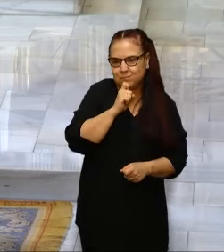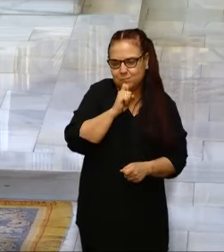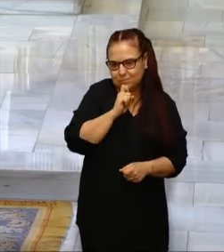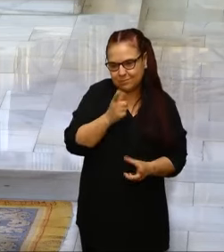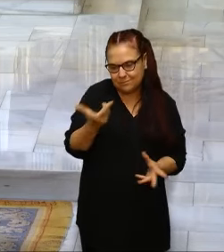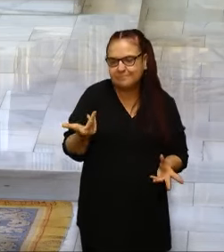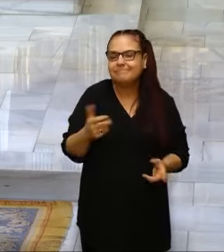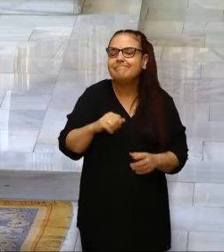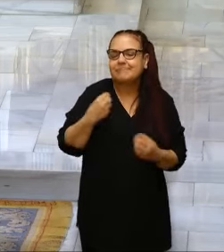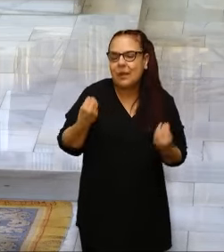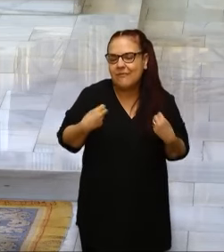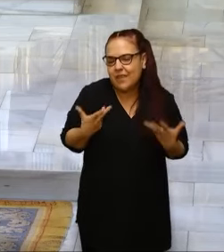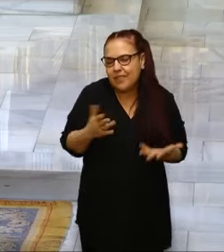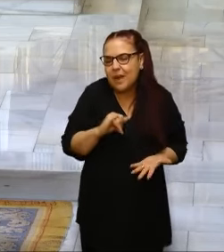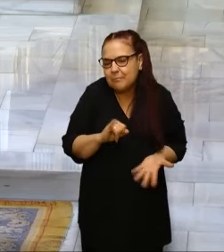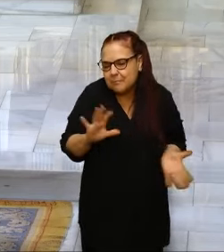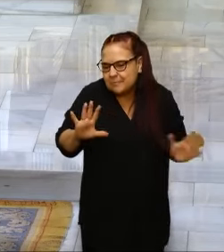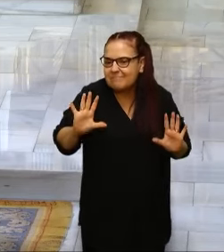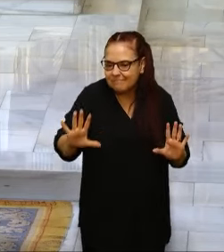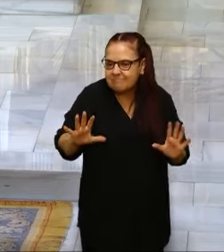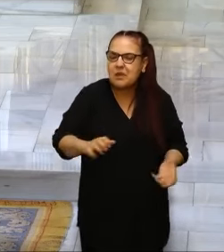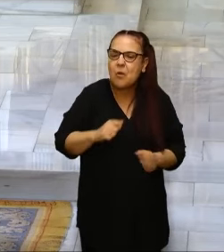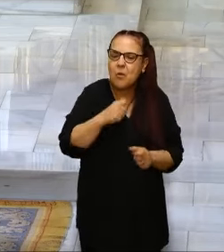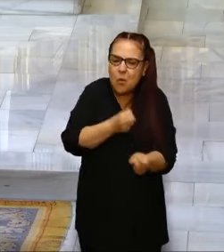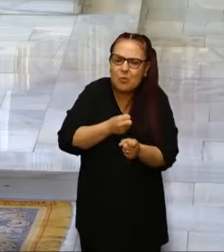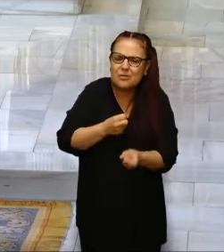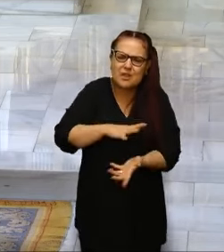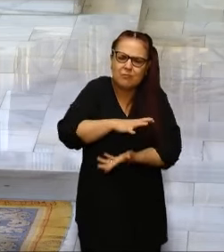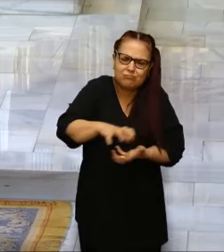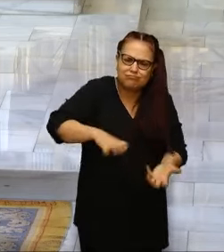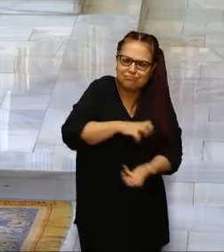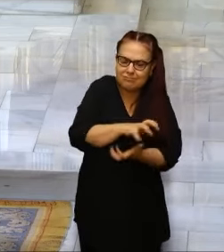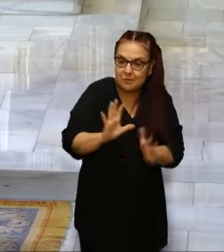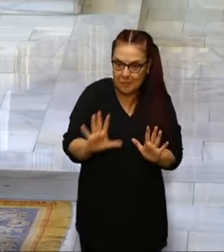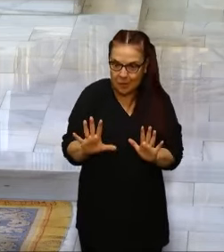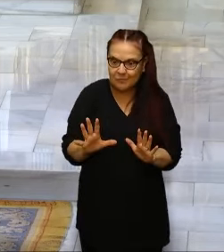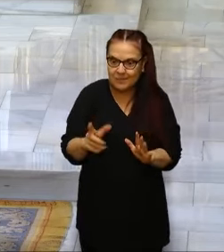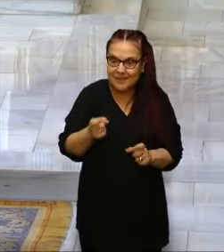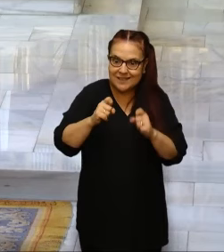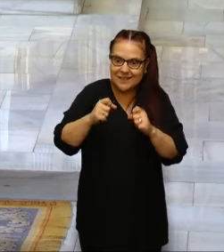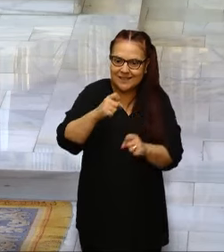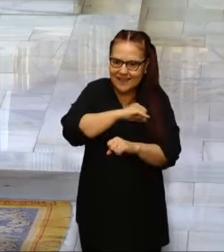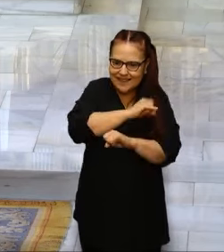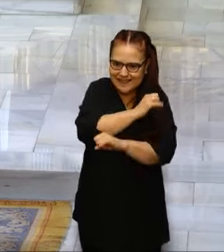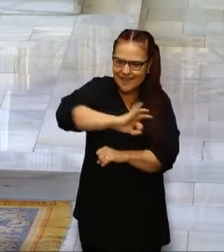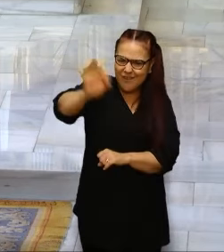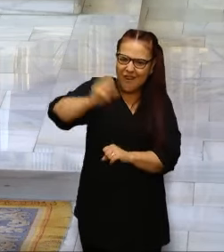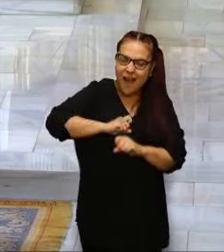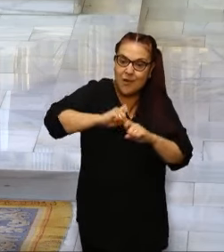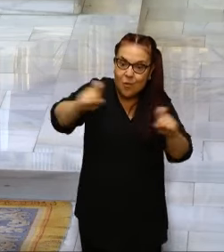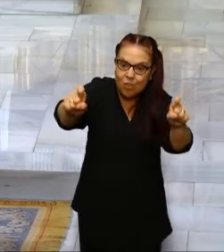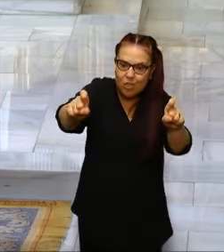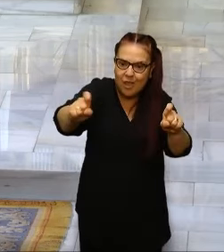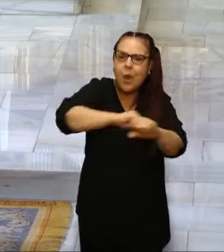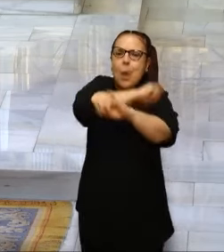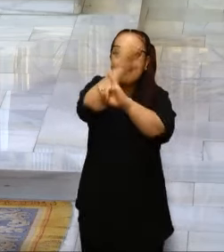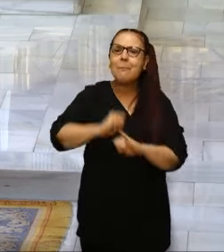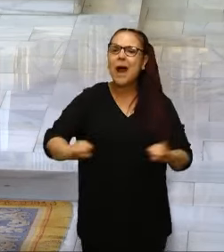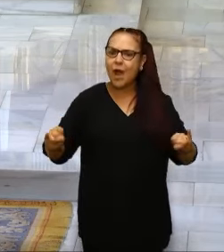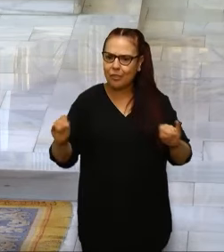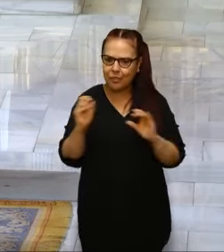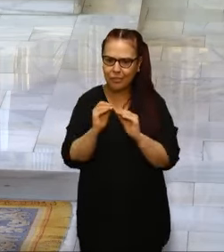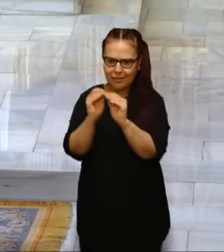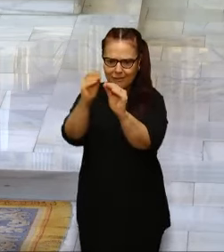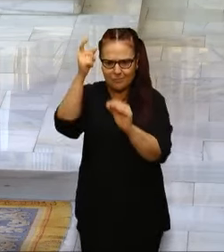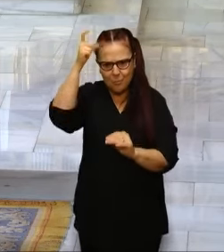hay en la vida y de los conflictos y las luchas. El Señor anuncia la paz a su pueblo y a los